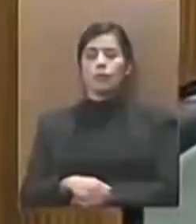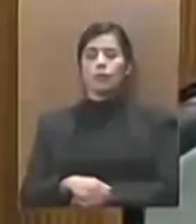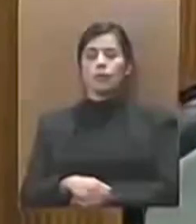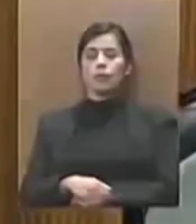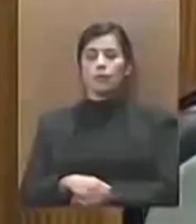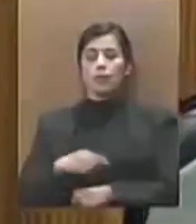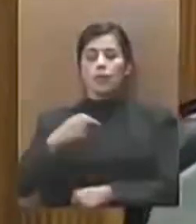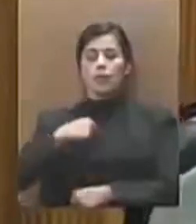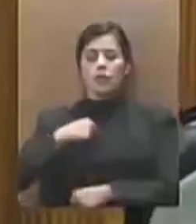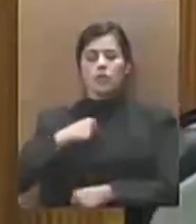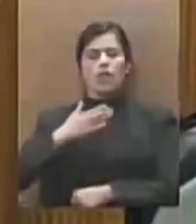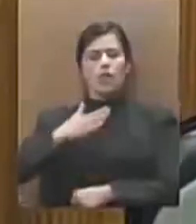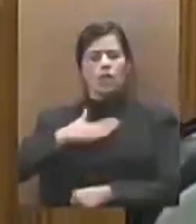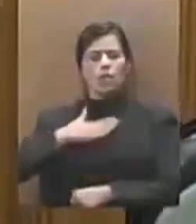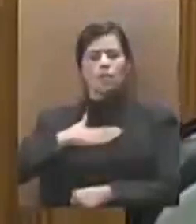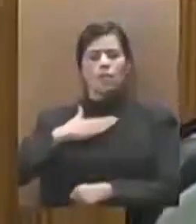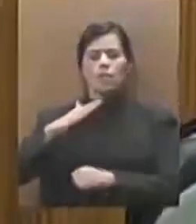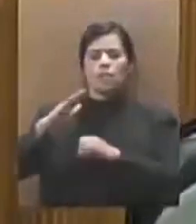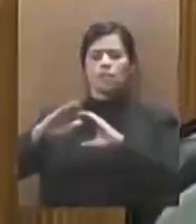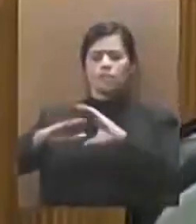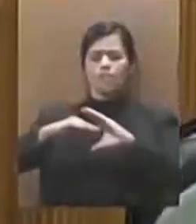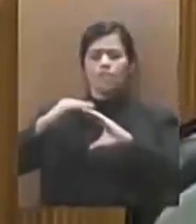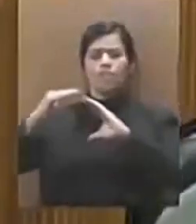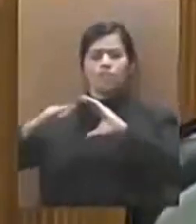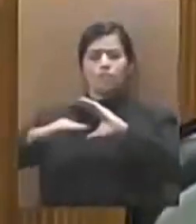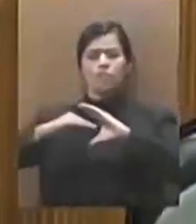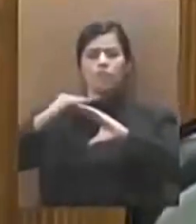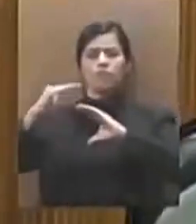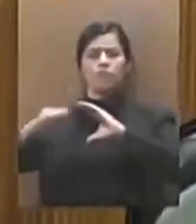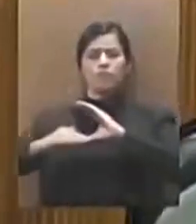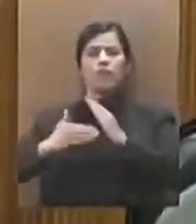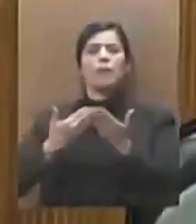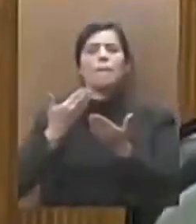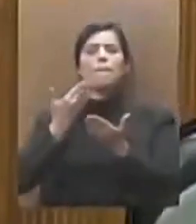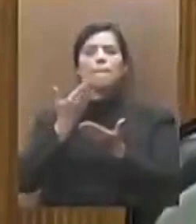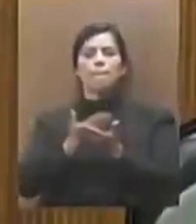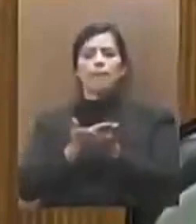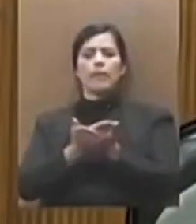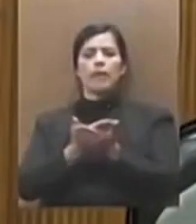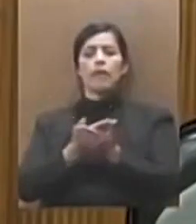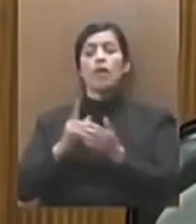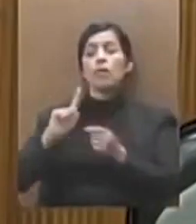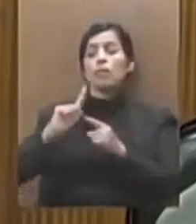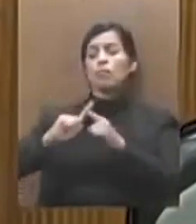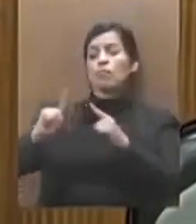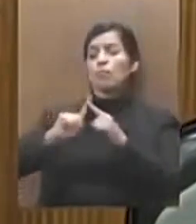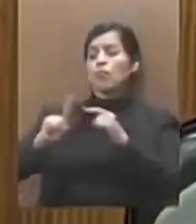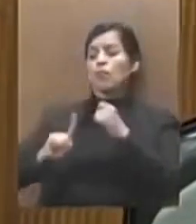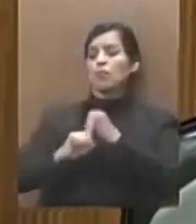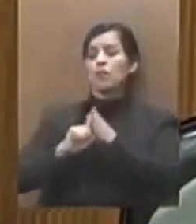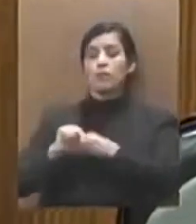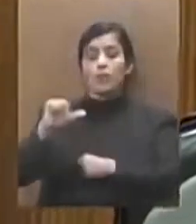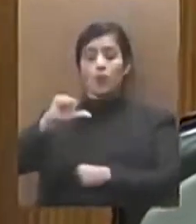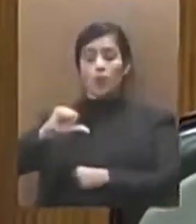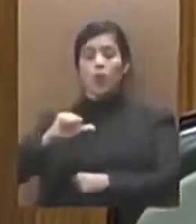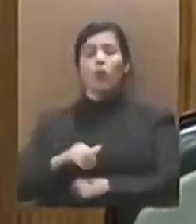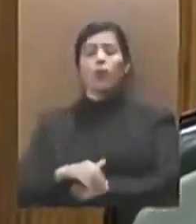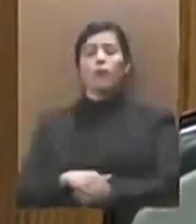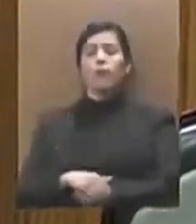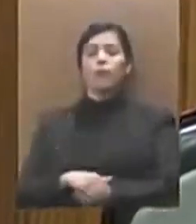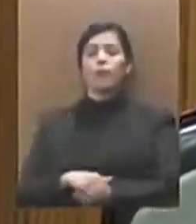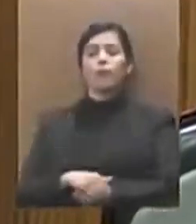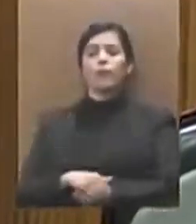he estado recibiendo diversas peticiones por parte de ciudadanos respecto a diversas problemáticas el día de hoy turna